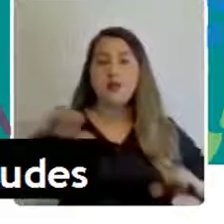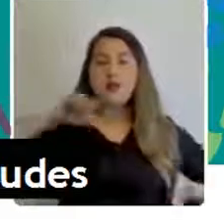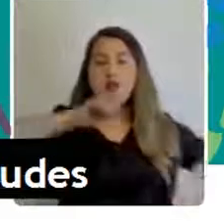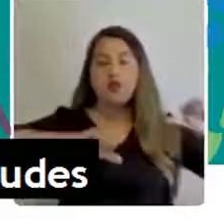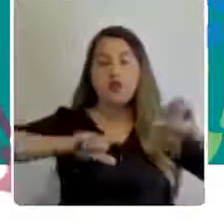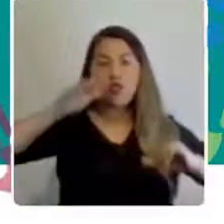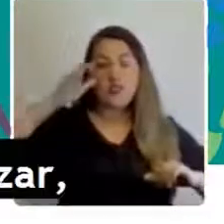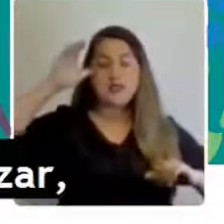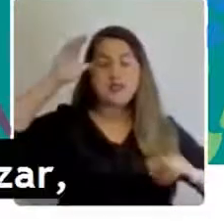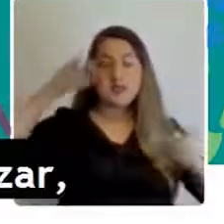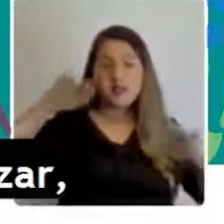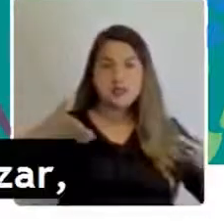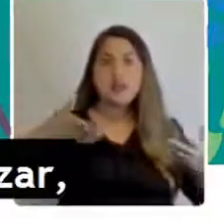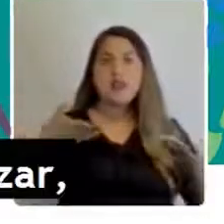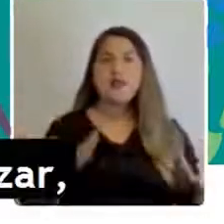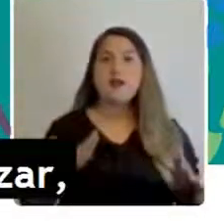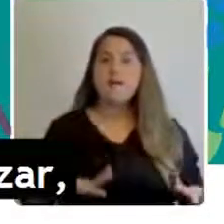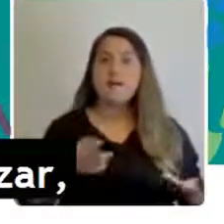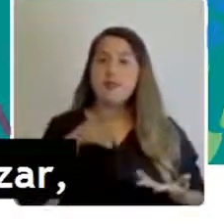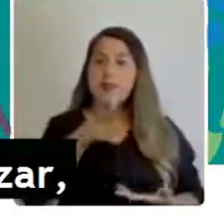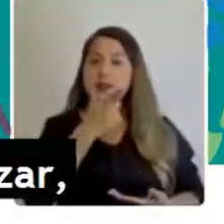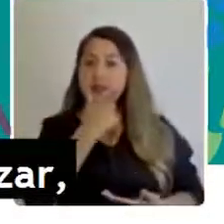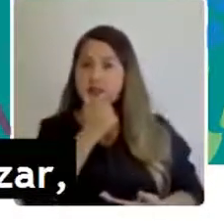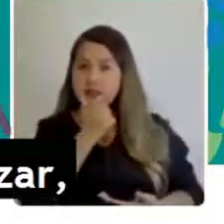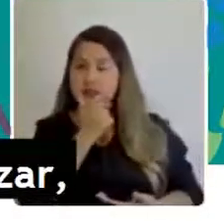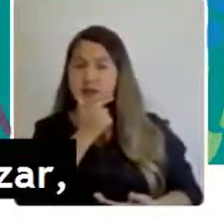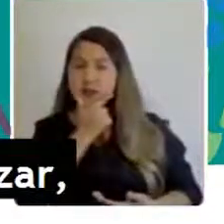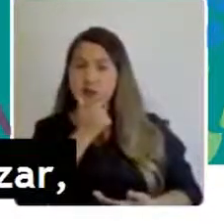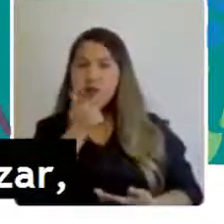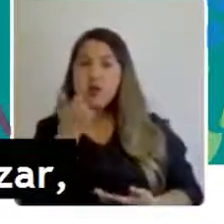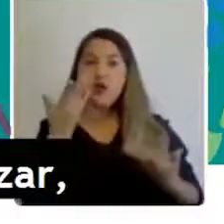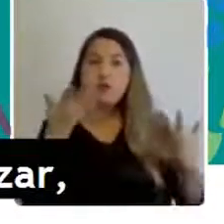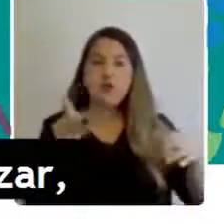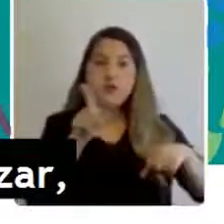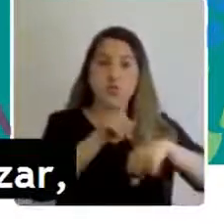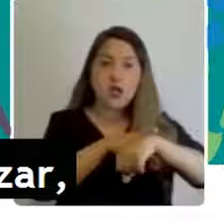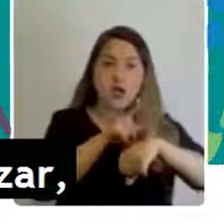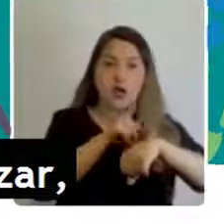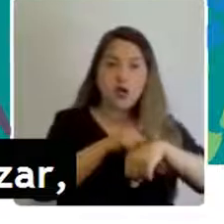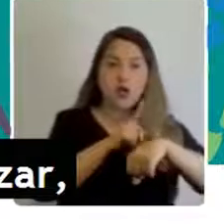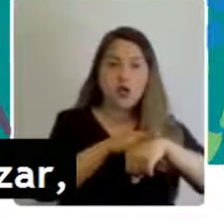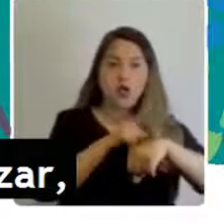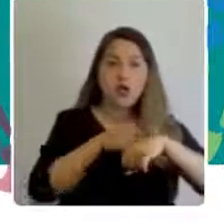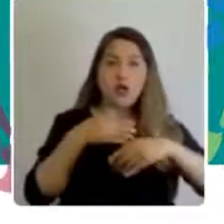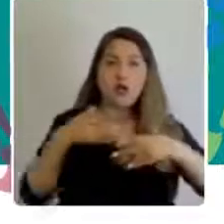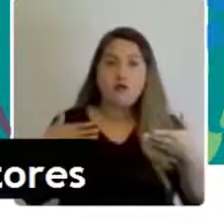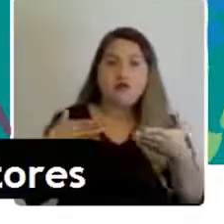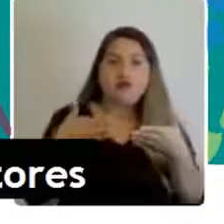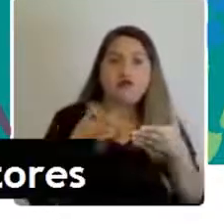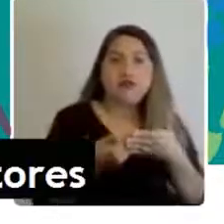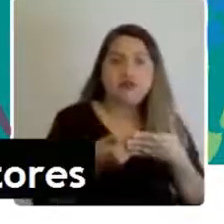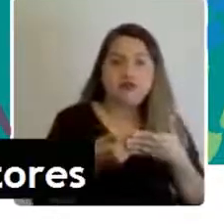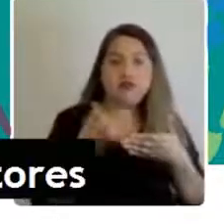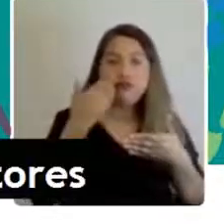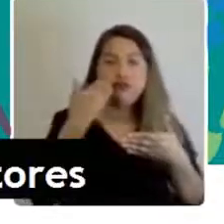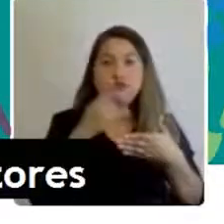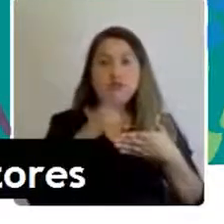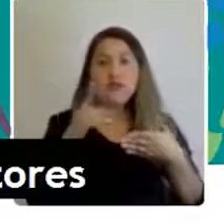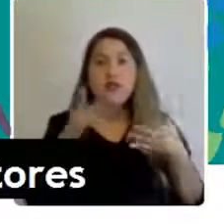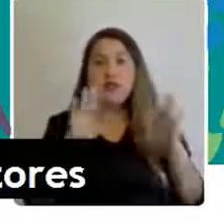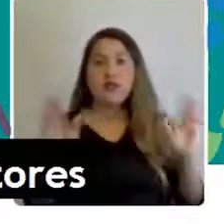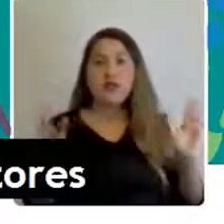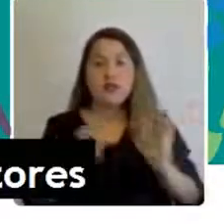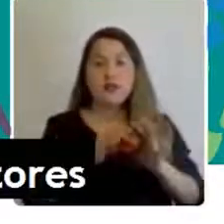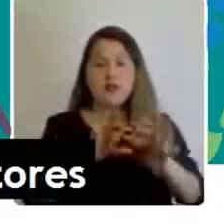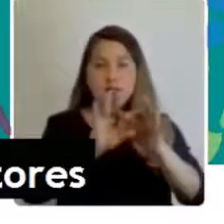e inquietudes y como la hora ya nos empieza a alcanzar, no me queda más que agradecer